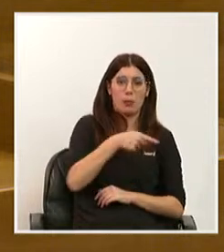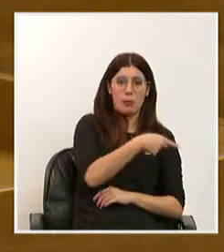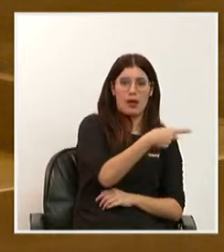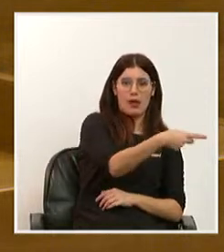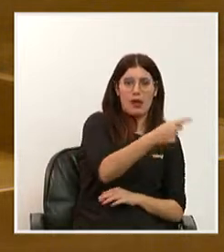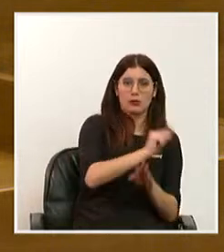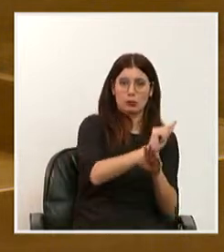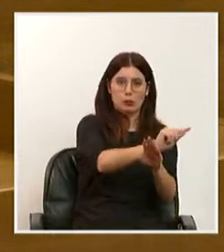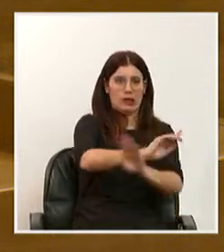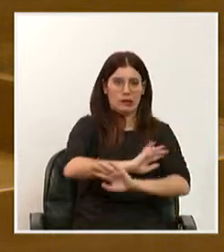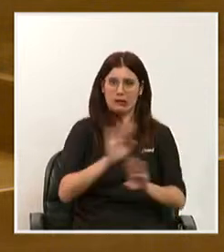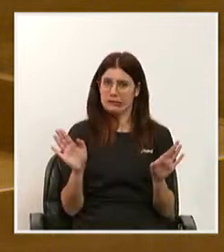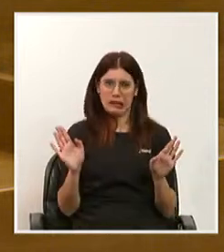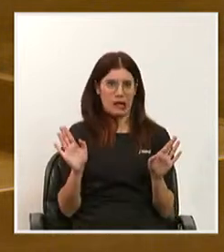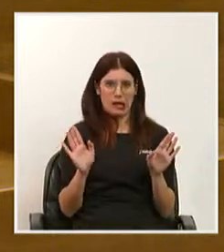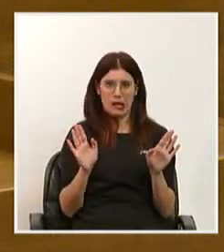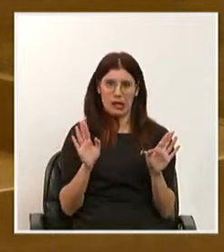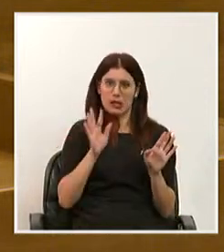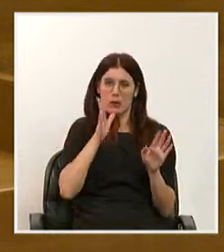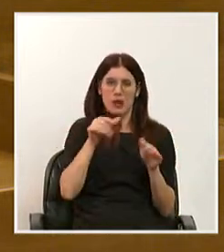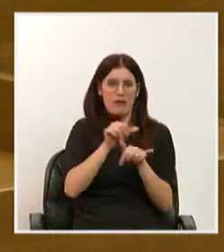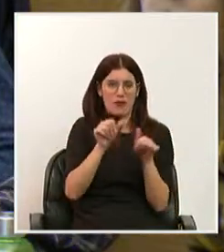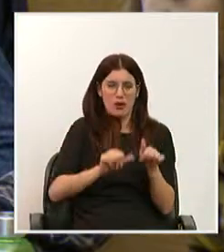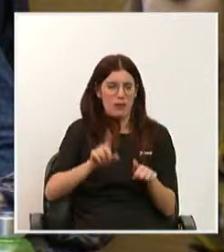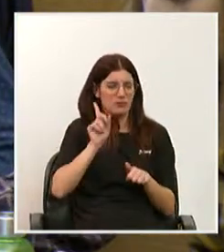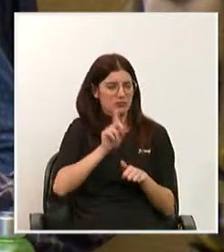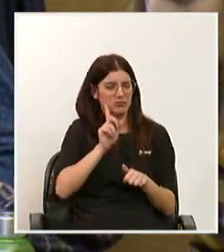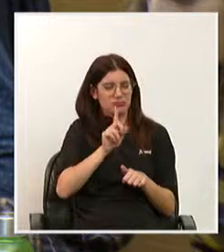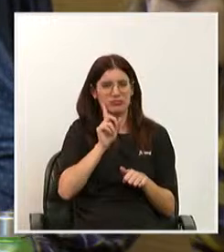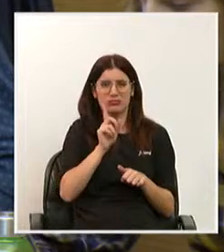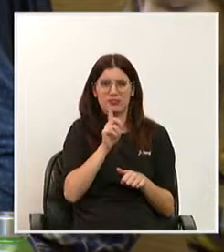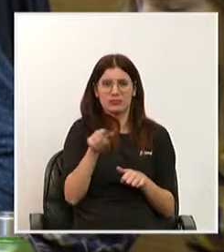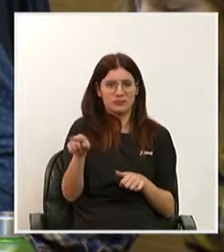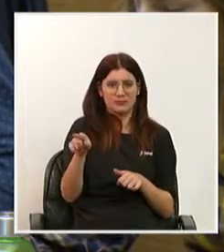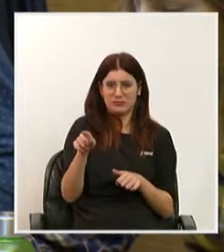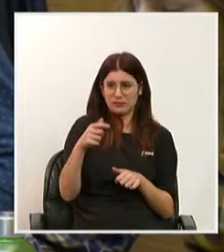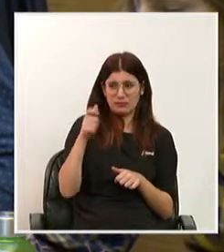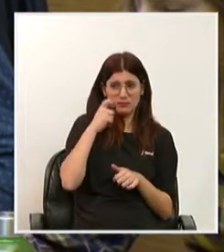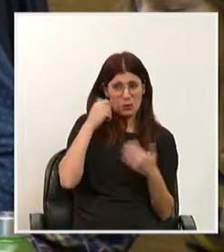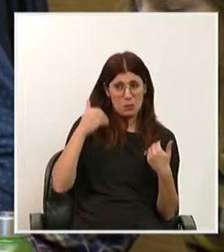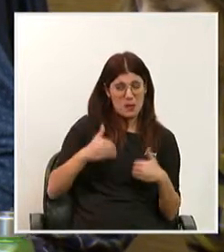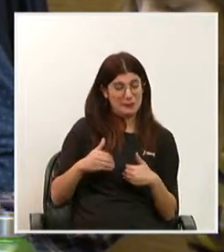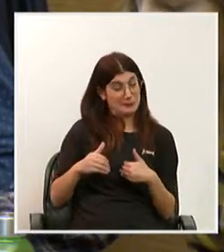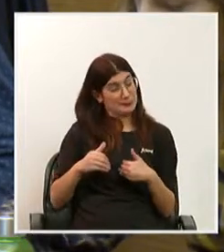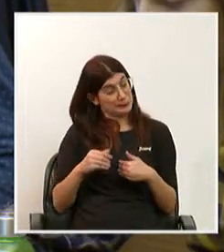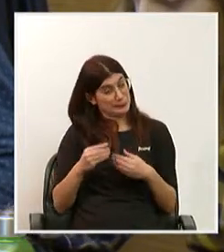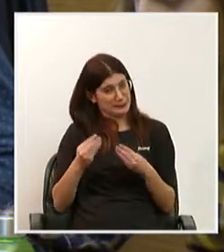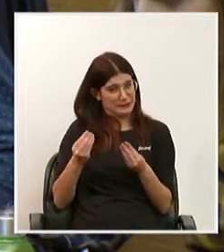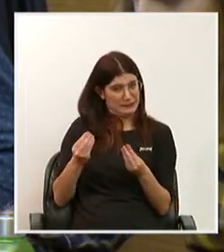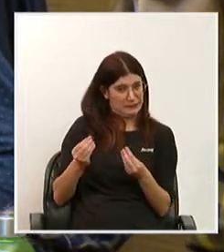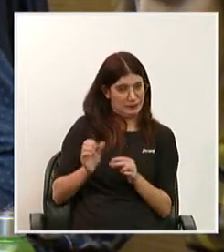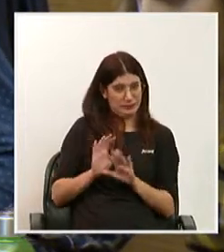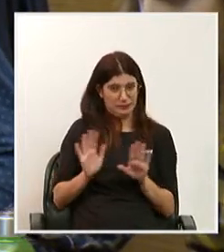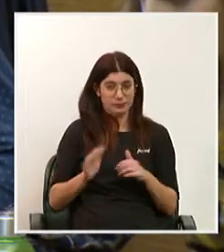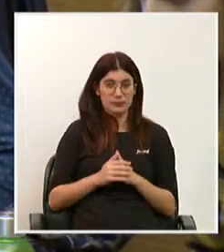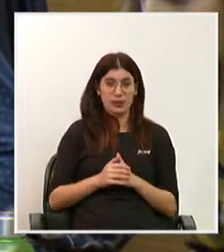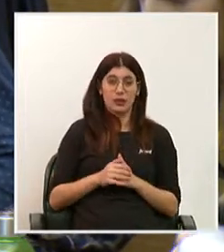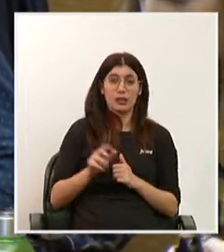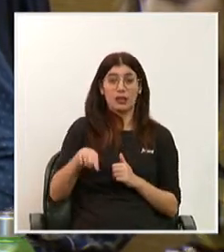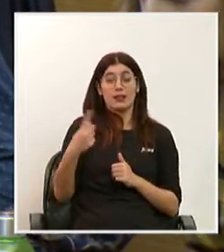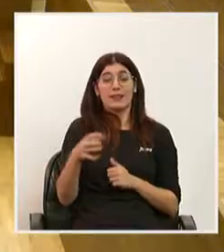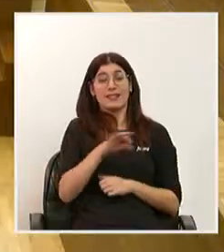una forma totalmente falsaria demostrando su calaña humana Por cierto también señor puana la señora